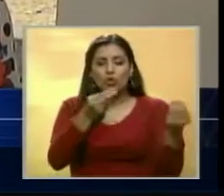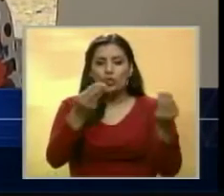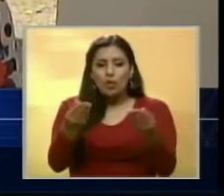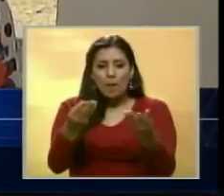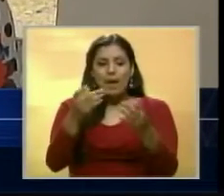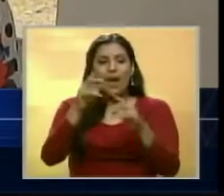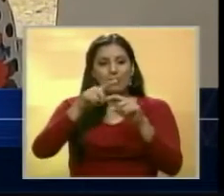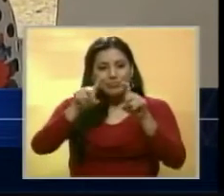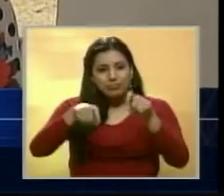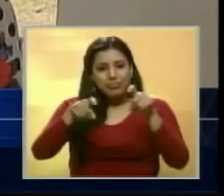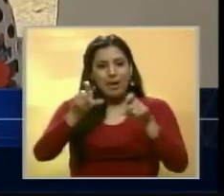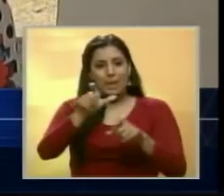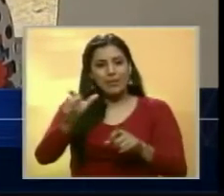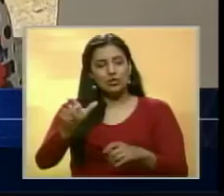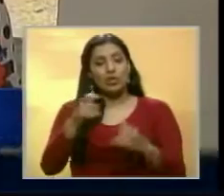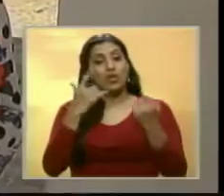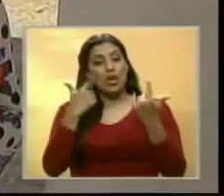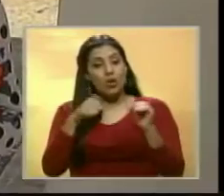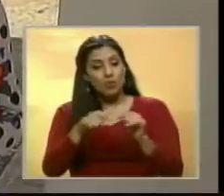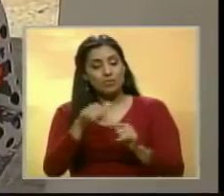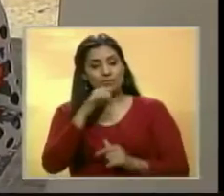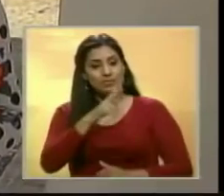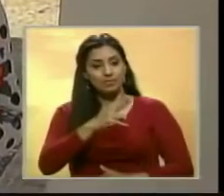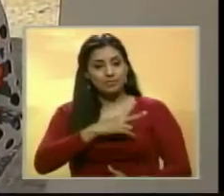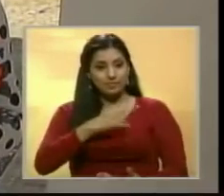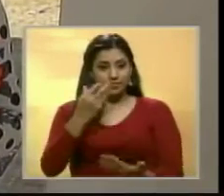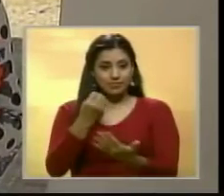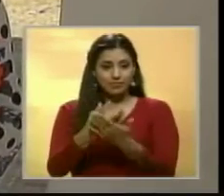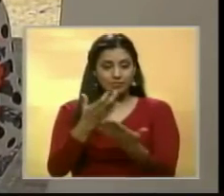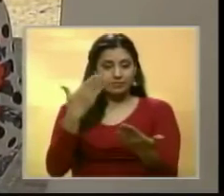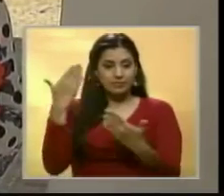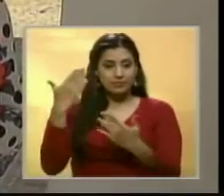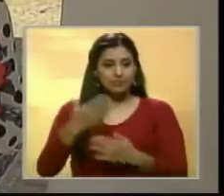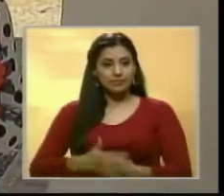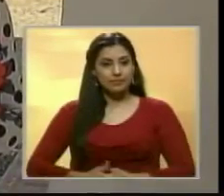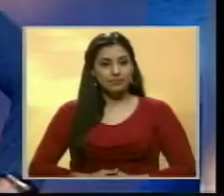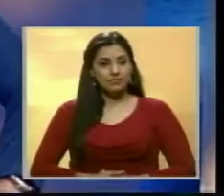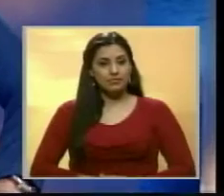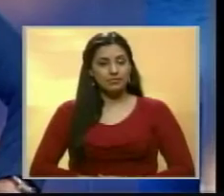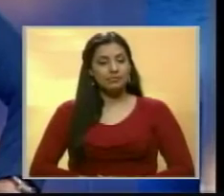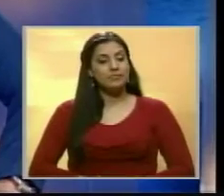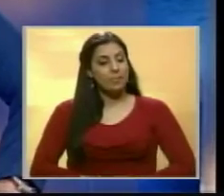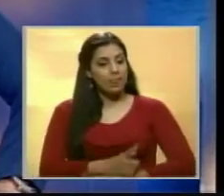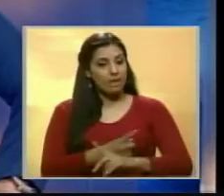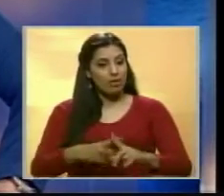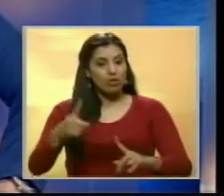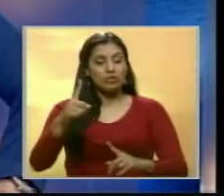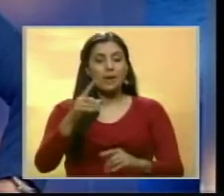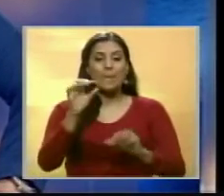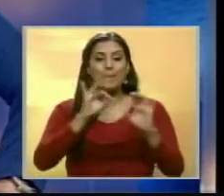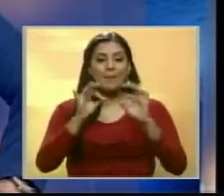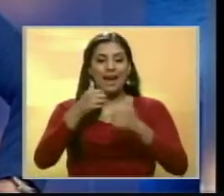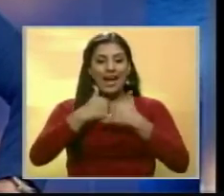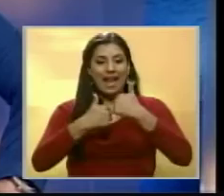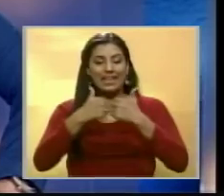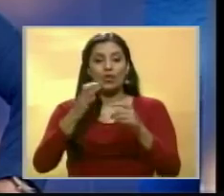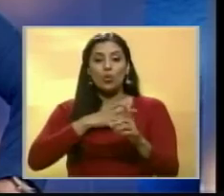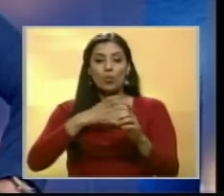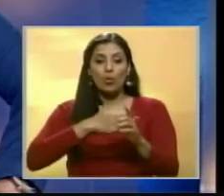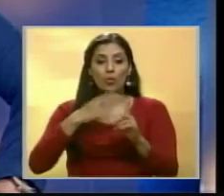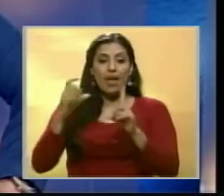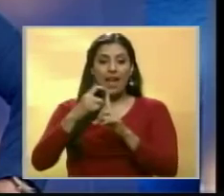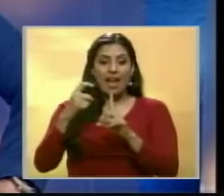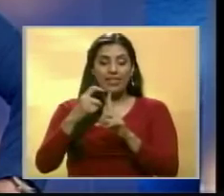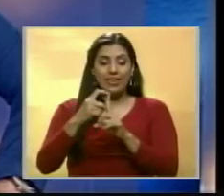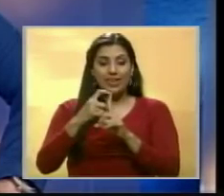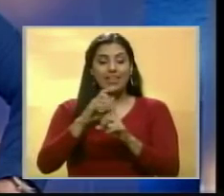a productores de la entidad. En el estado Monagas, Betsy Betancourt, Noticiero Venevisión. El precandidato de Acción Democrática, Luis